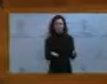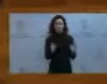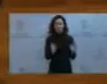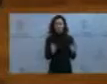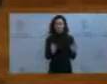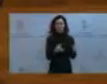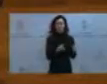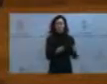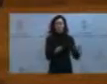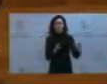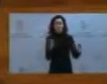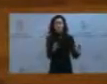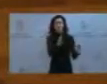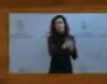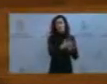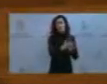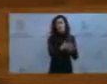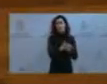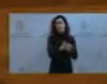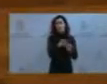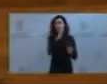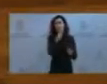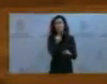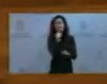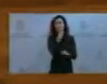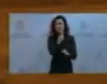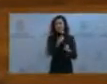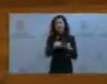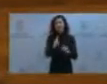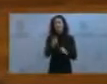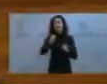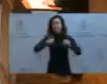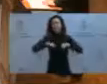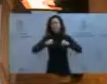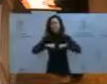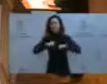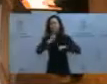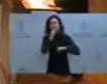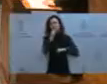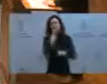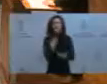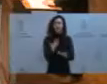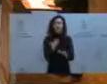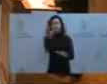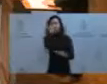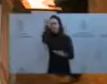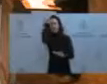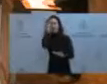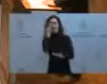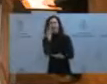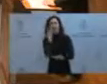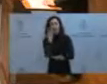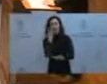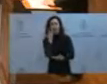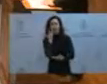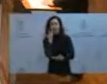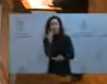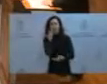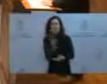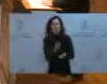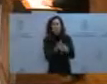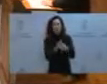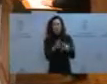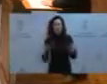izquierda. Digo en teoría porque luego, entre lo que se dice y se proclama como una consigna ideológica pura, luego en realidad se pervierte